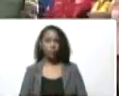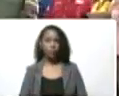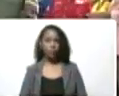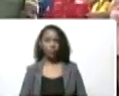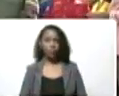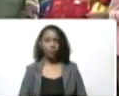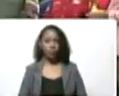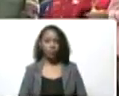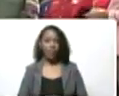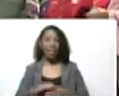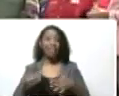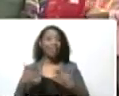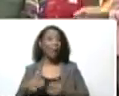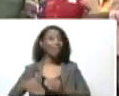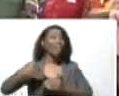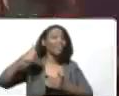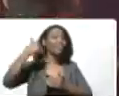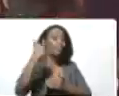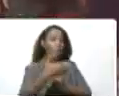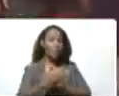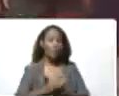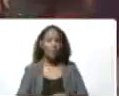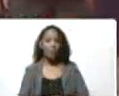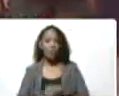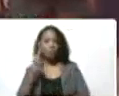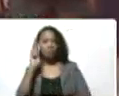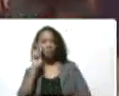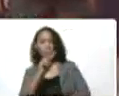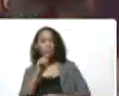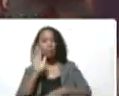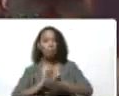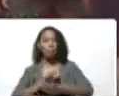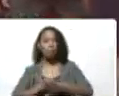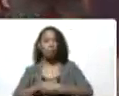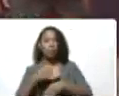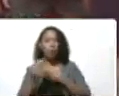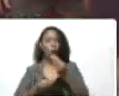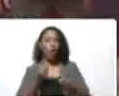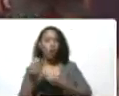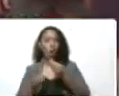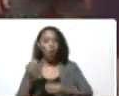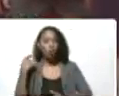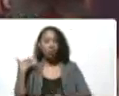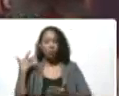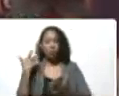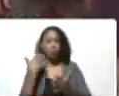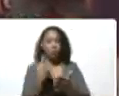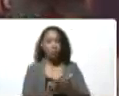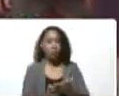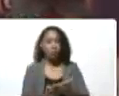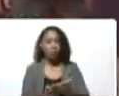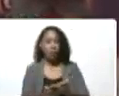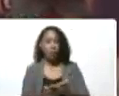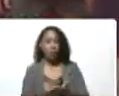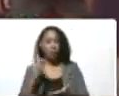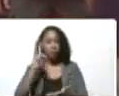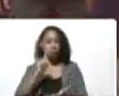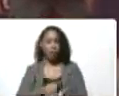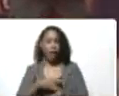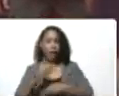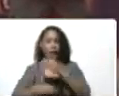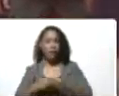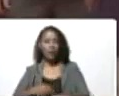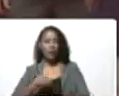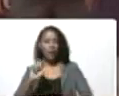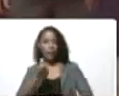que luego vería transcurrir los días hasta llegar a general en